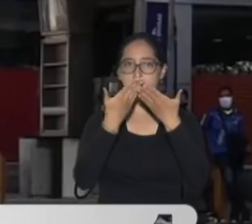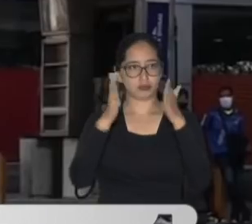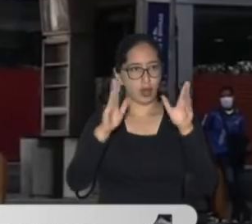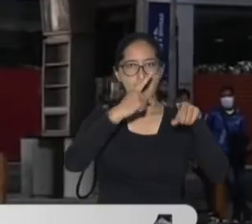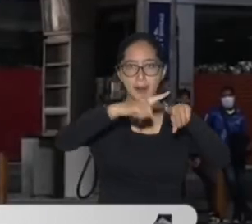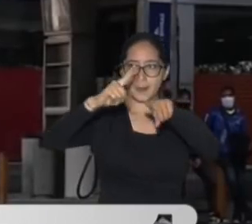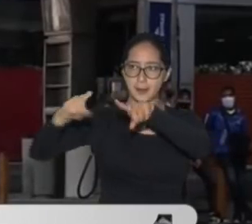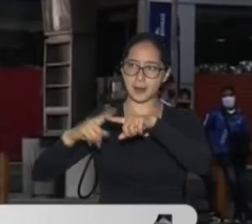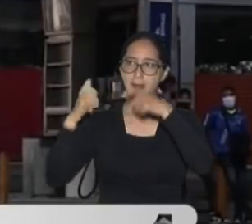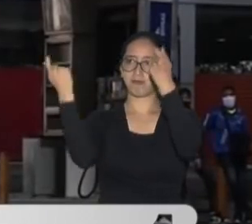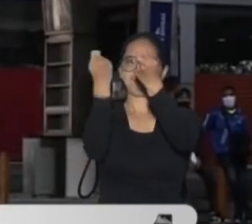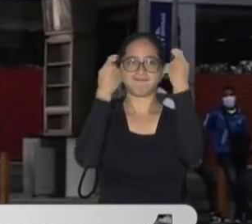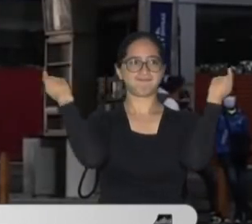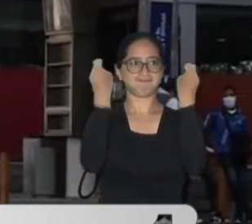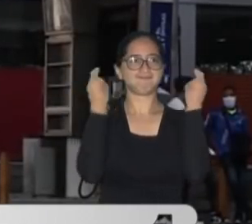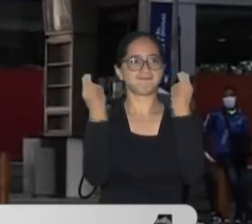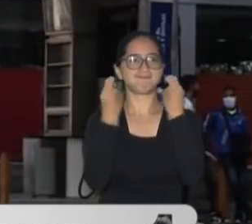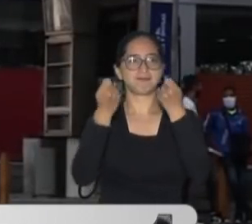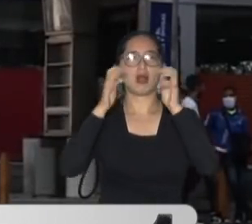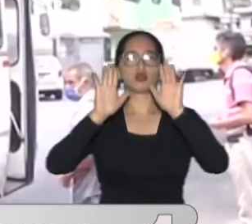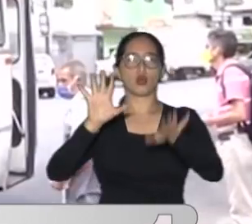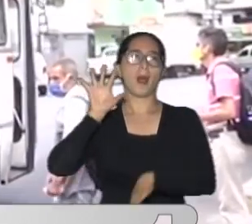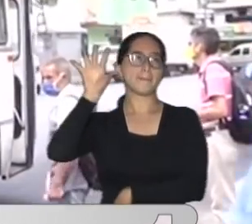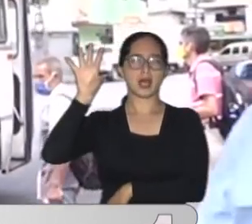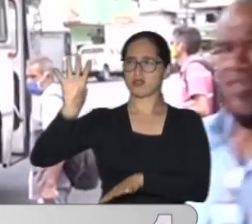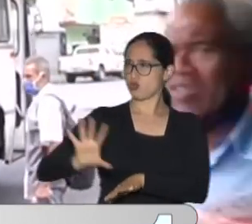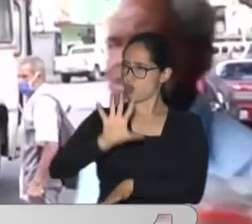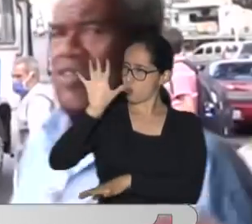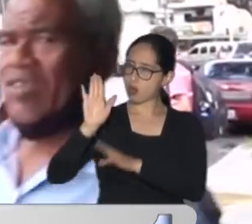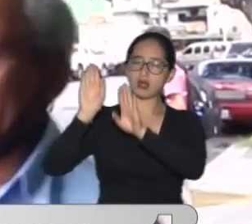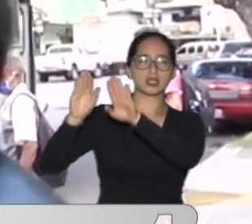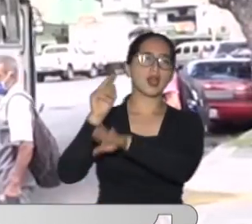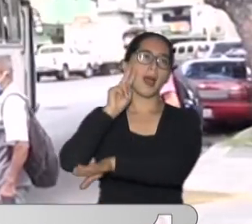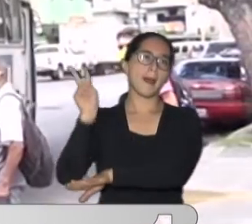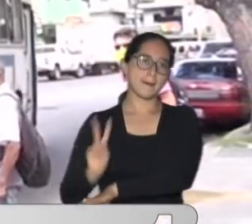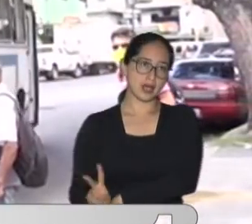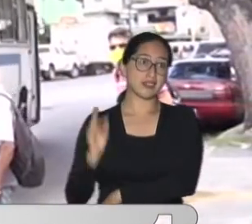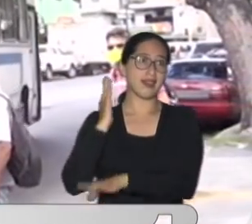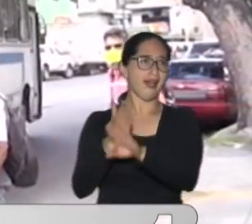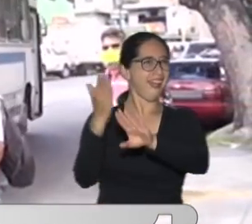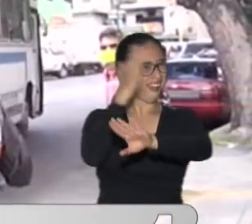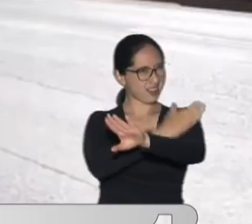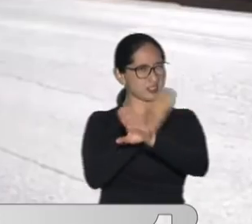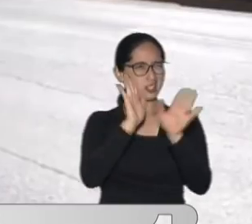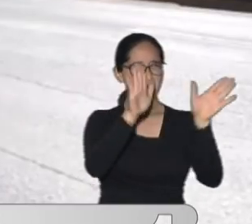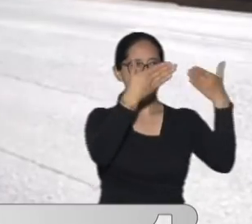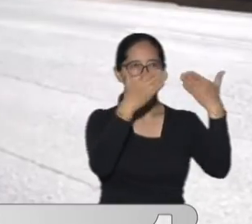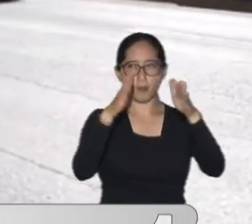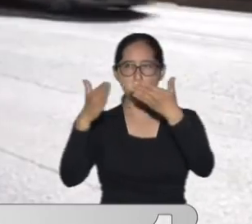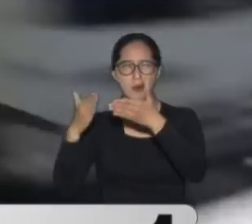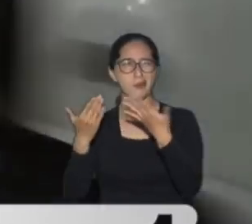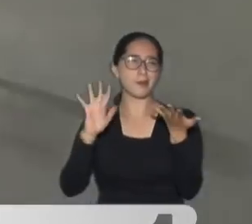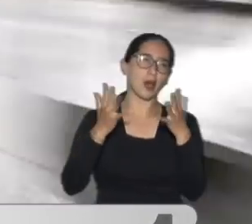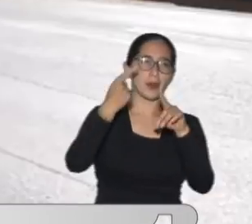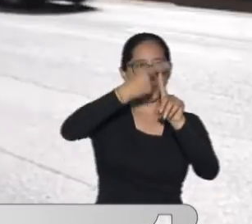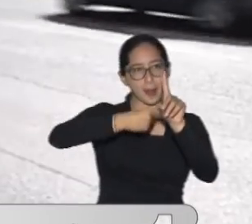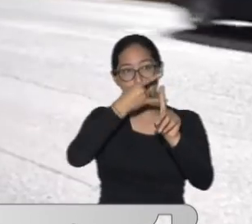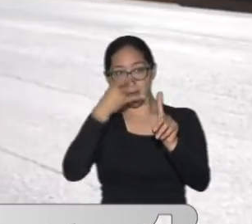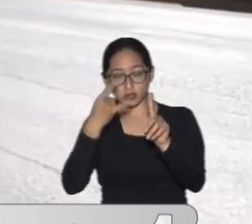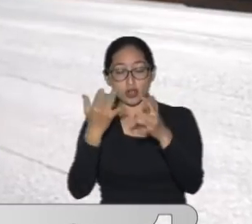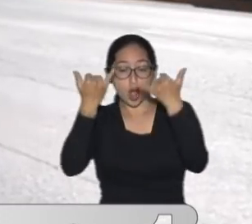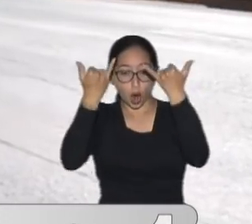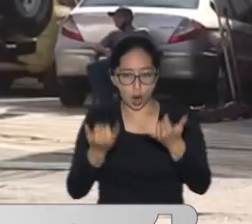actividades económicas en todo el país petrolero, las cuales estaban oficialmente cerradas desde mediados de marzo.